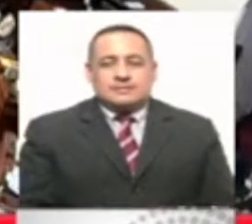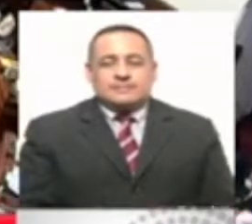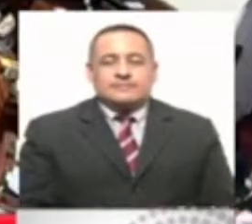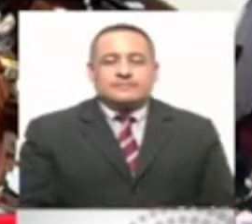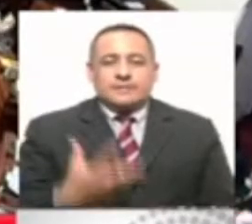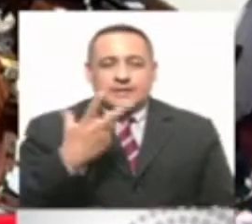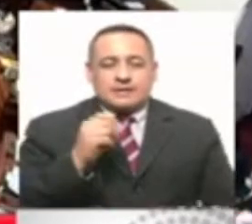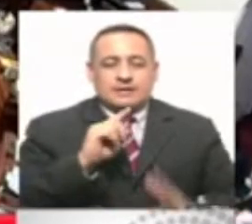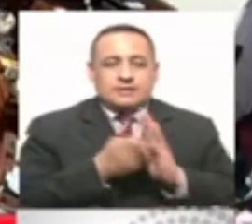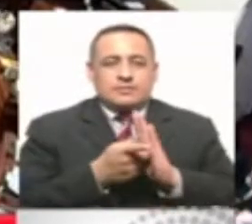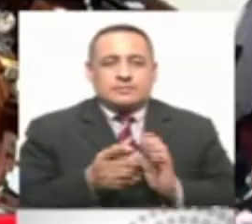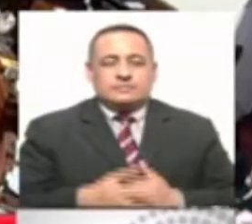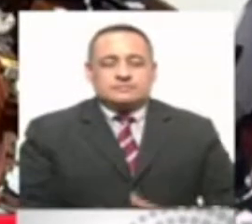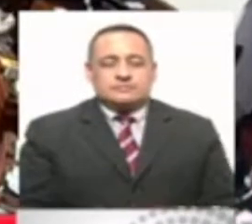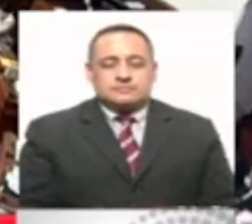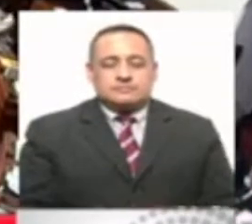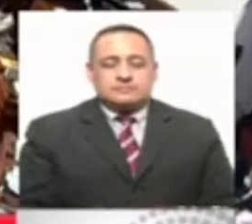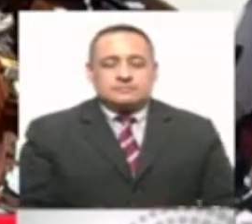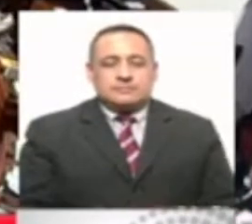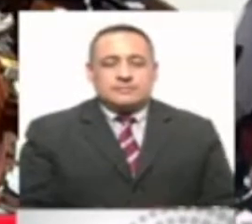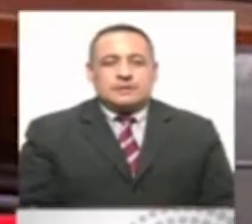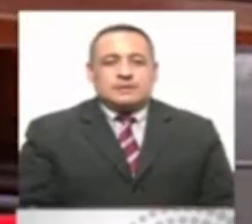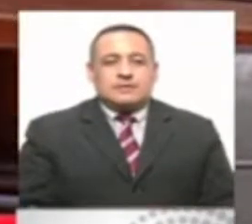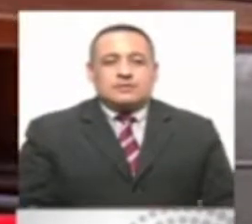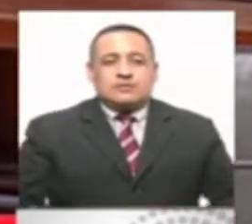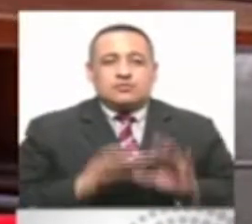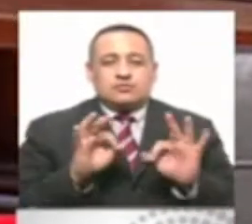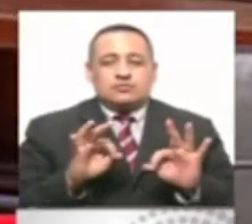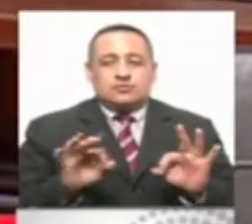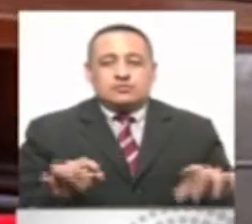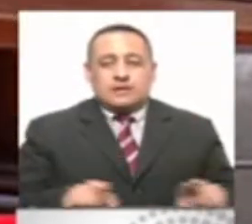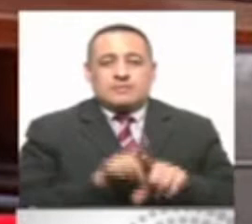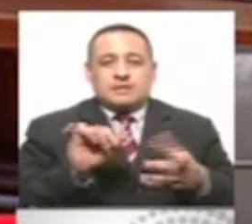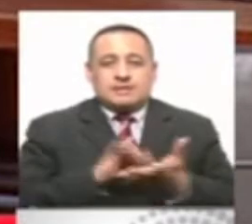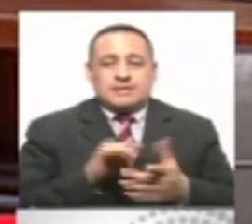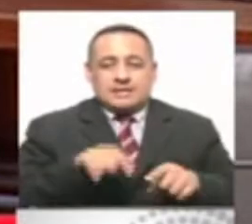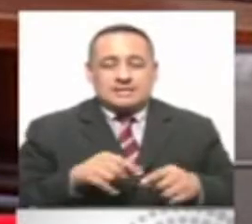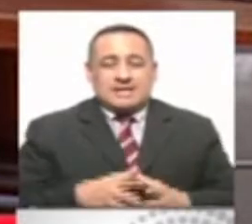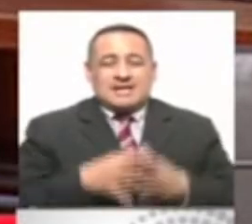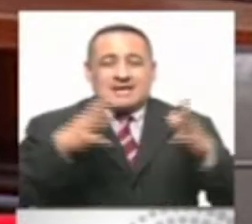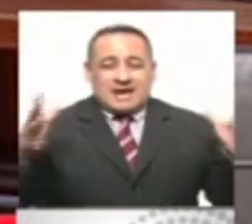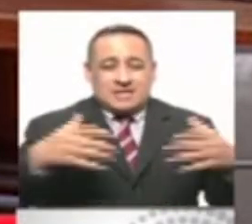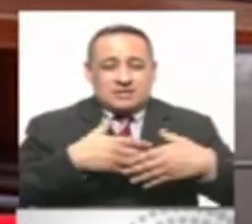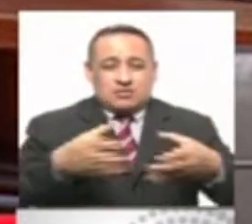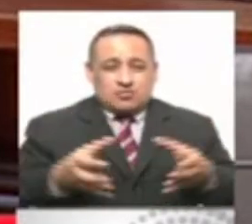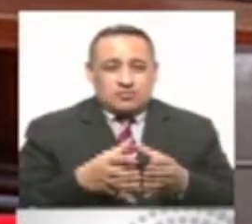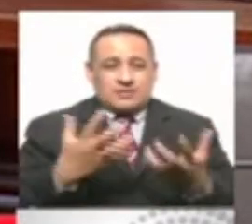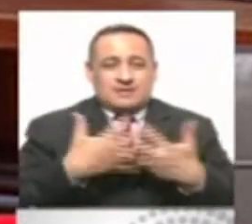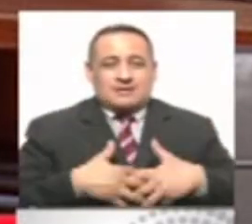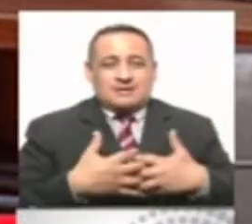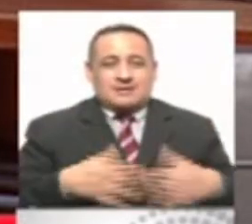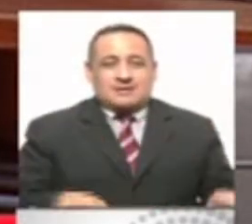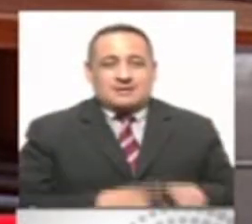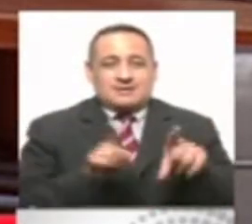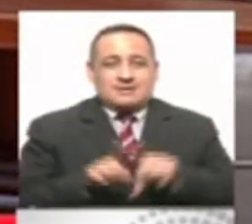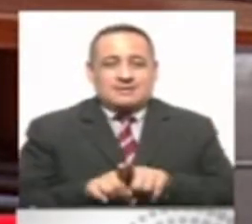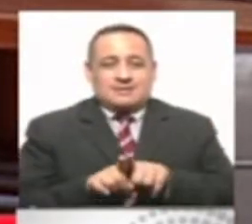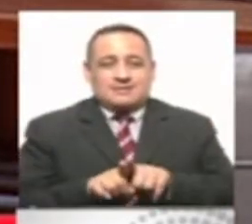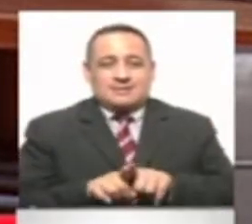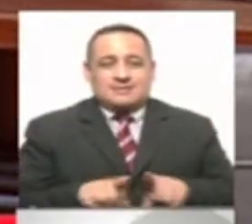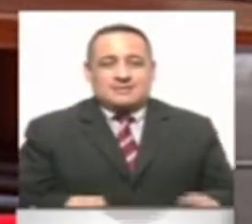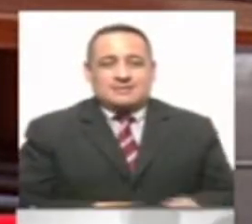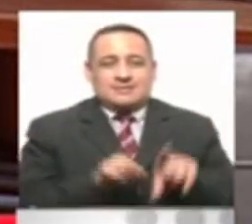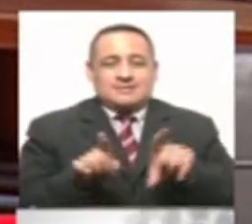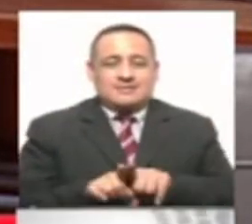30 segundos, congresista. Precisamente de estas grandes corporaciones que quieren cerrar el paso